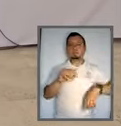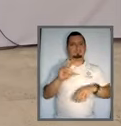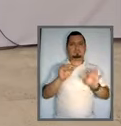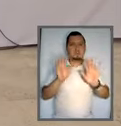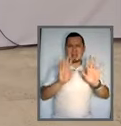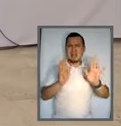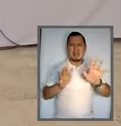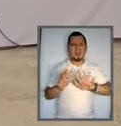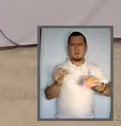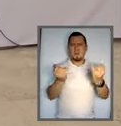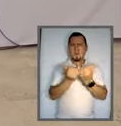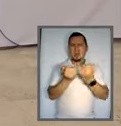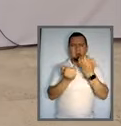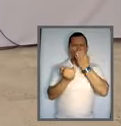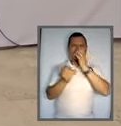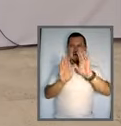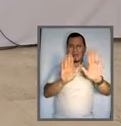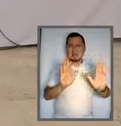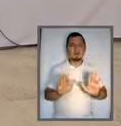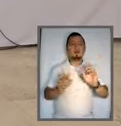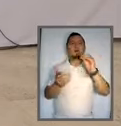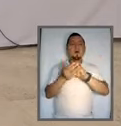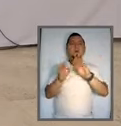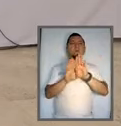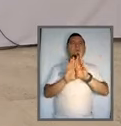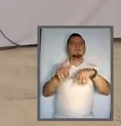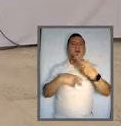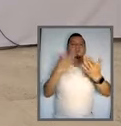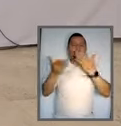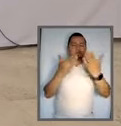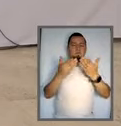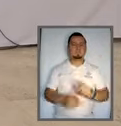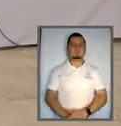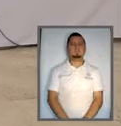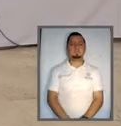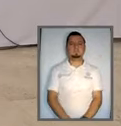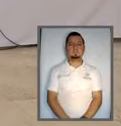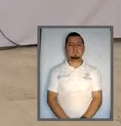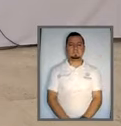asunto de la forma como la que se está agotando y abordando. Sí, adelante.